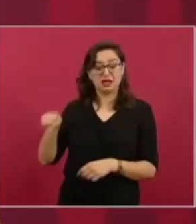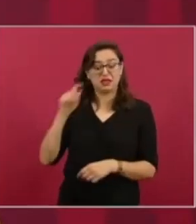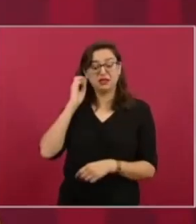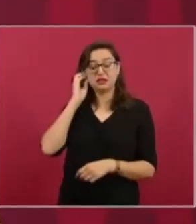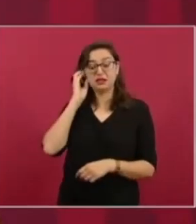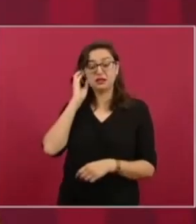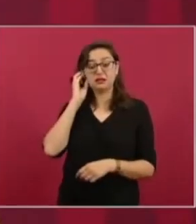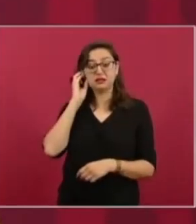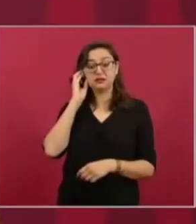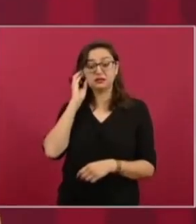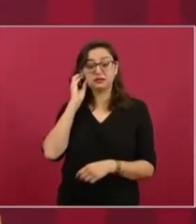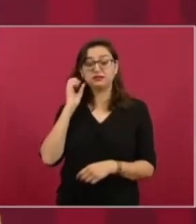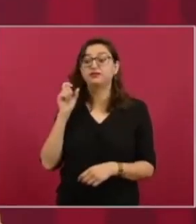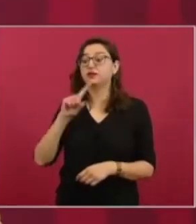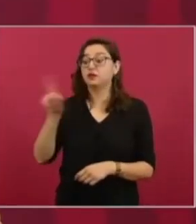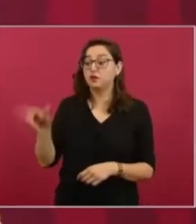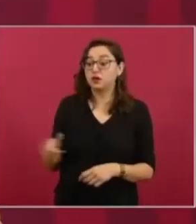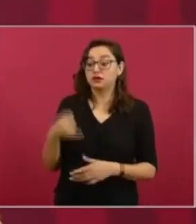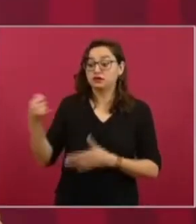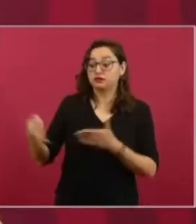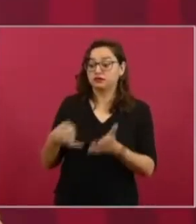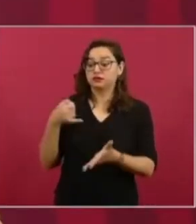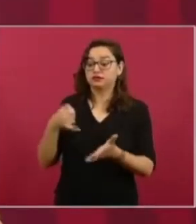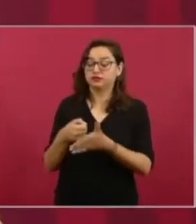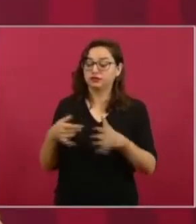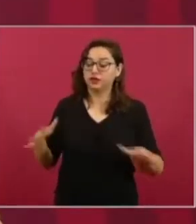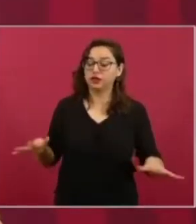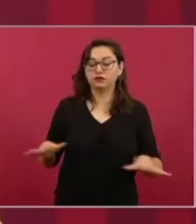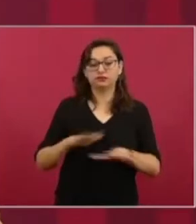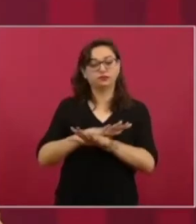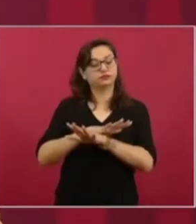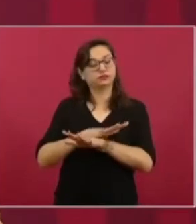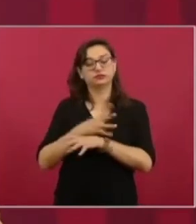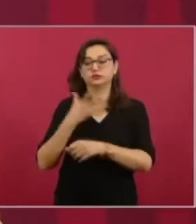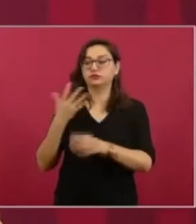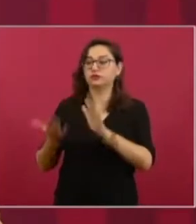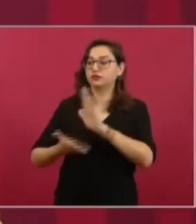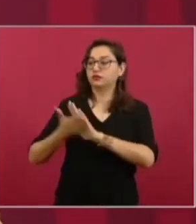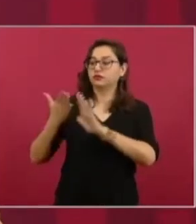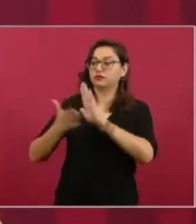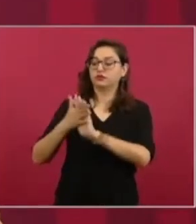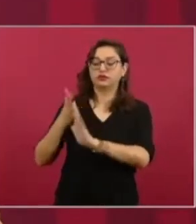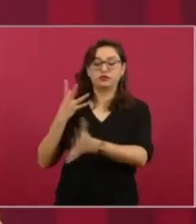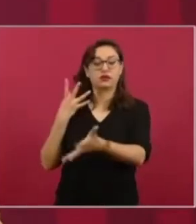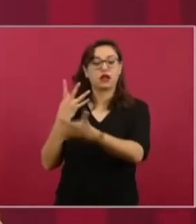Se convirtió en prisión y allá llevaban a los opositores